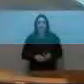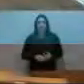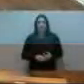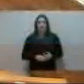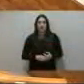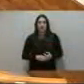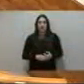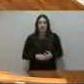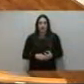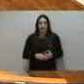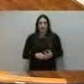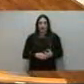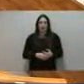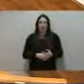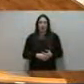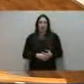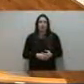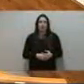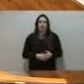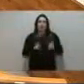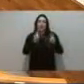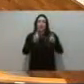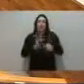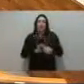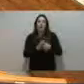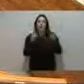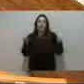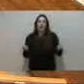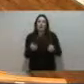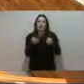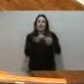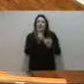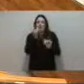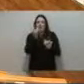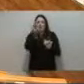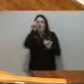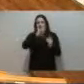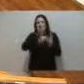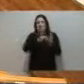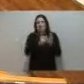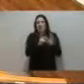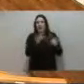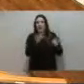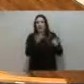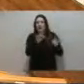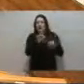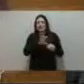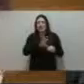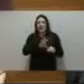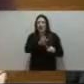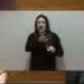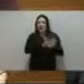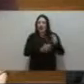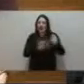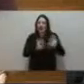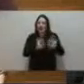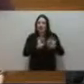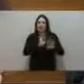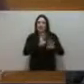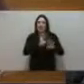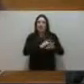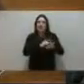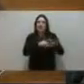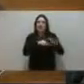¿Qué modificaciones se van a realizar respecto a las actuaciones previstas en el Plan Territorial Especial para la Estrategia Integrada de